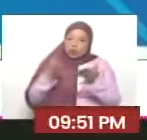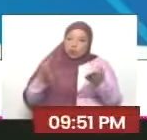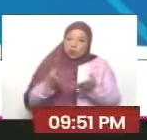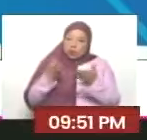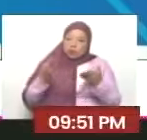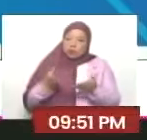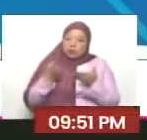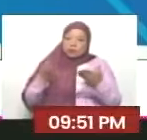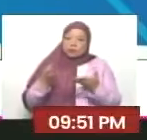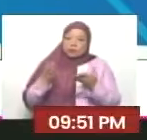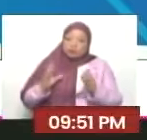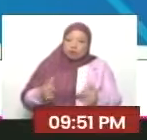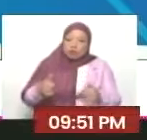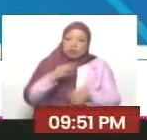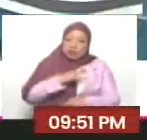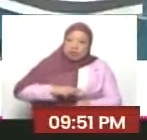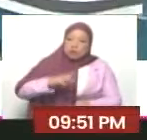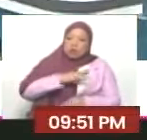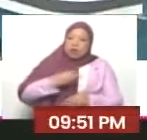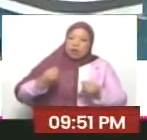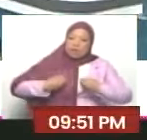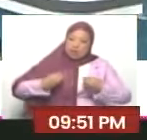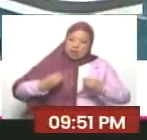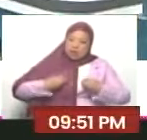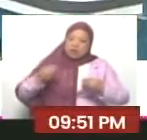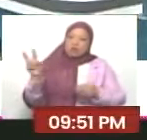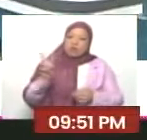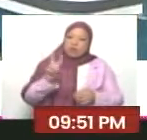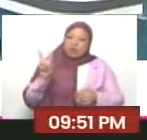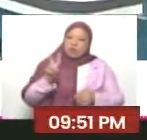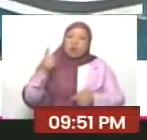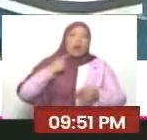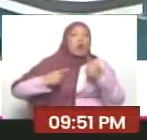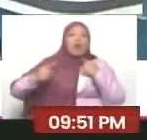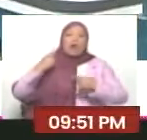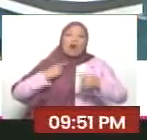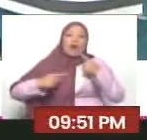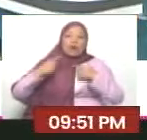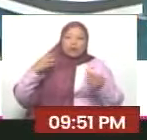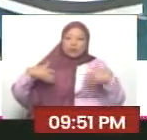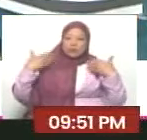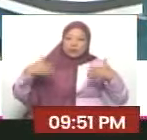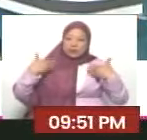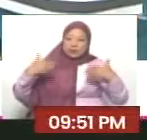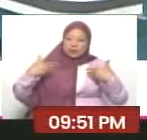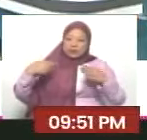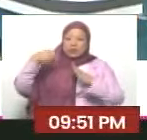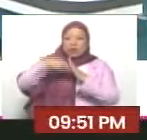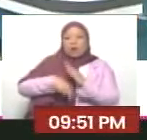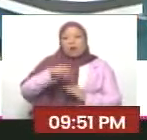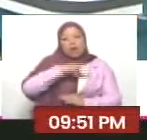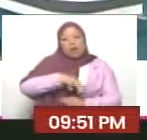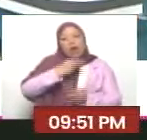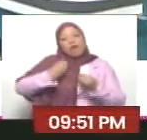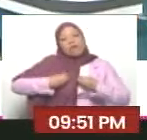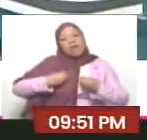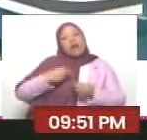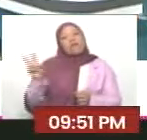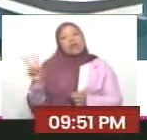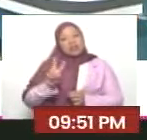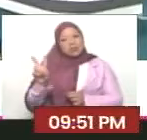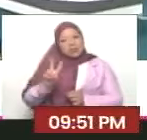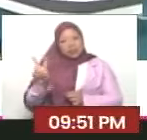la naciente, brillante, colorida y profunda gran misión Viva Venezuela.